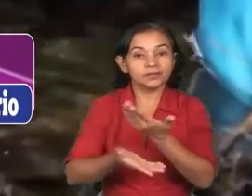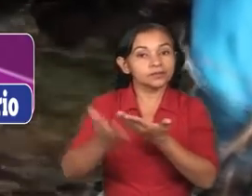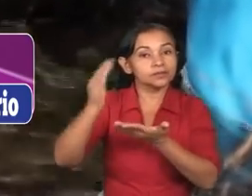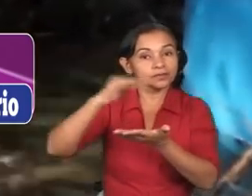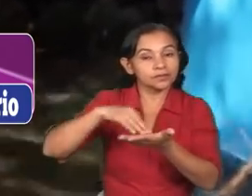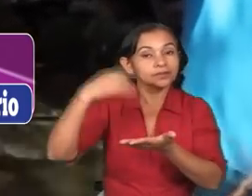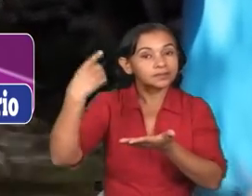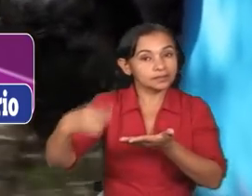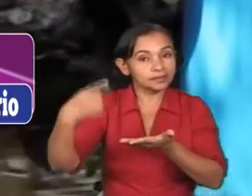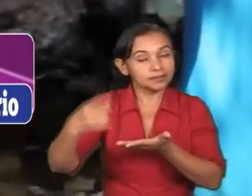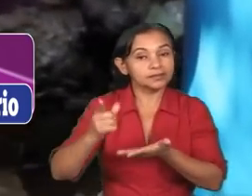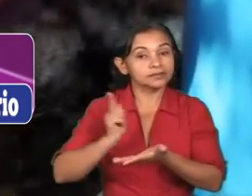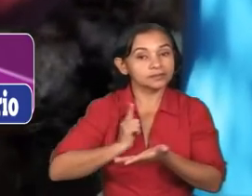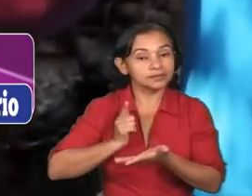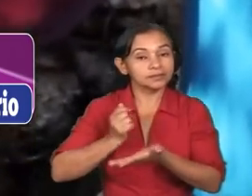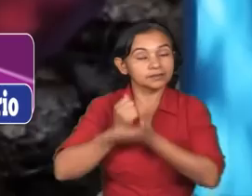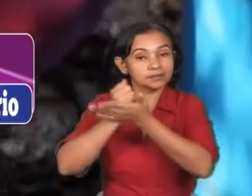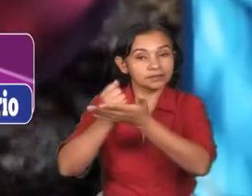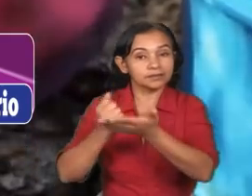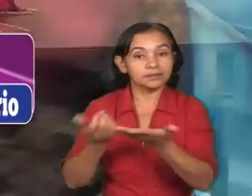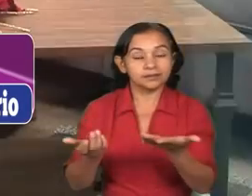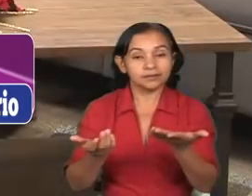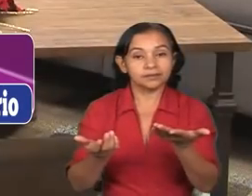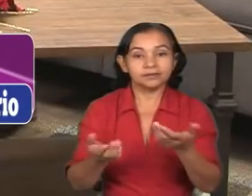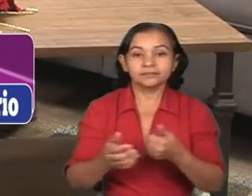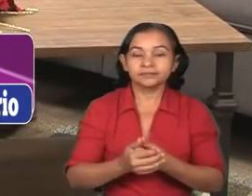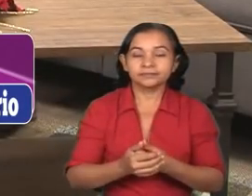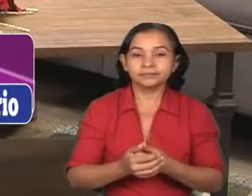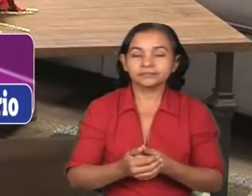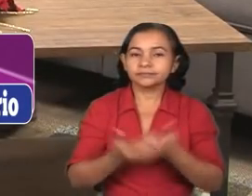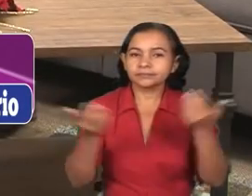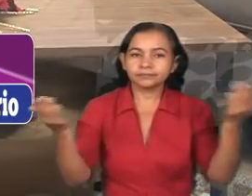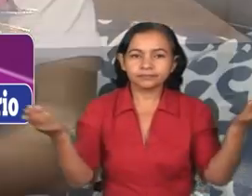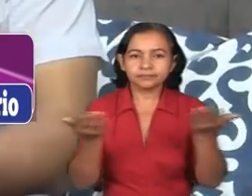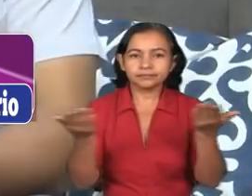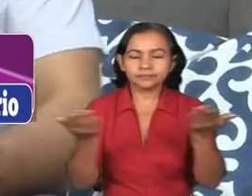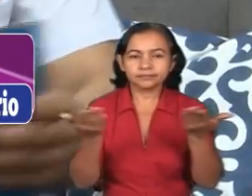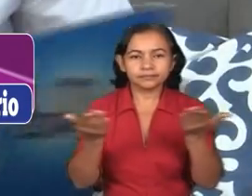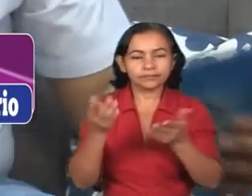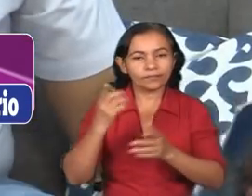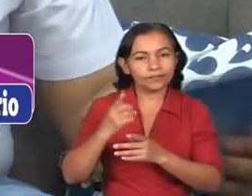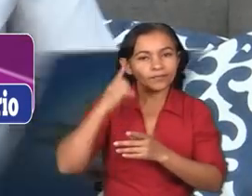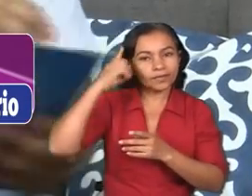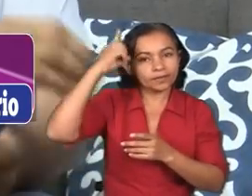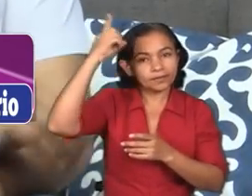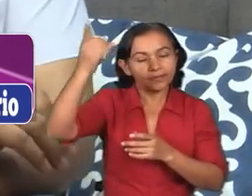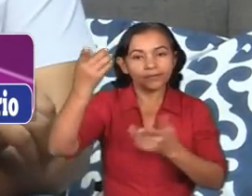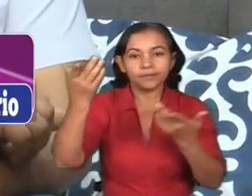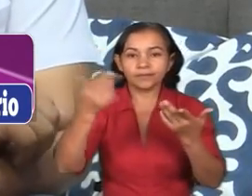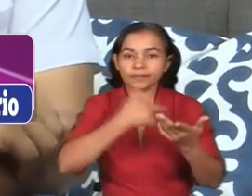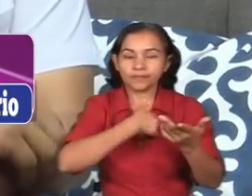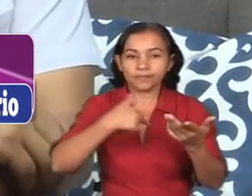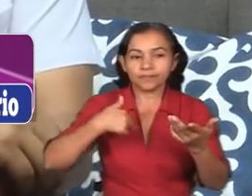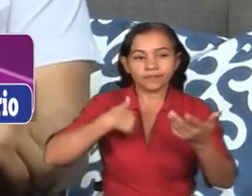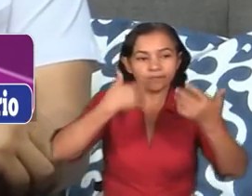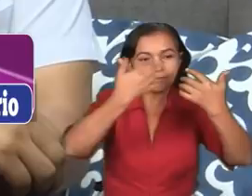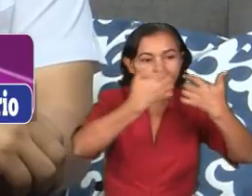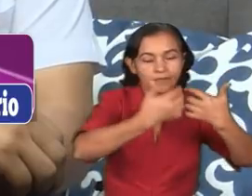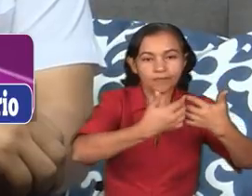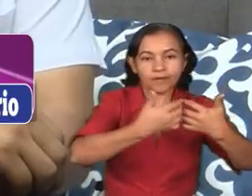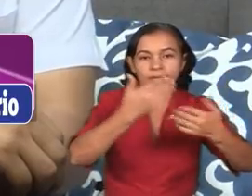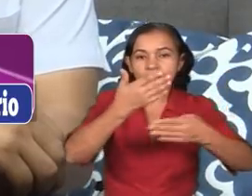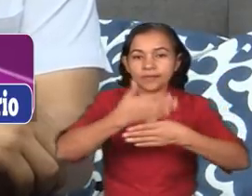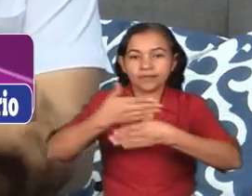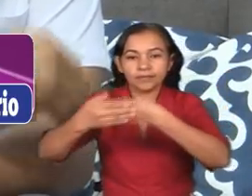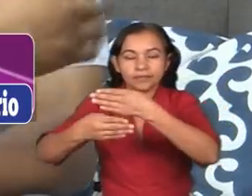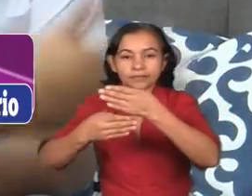de derechos. Compañero Ervin, ¿cómo se avanza? Bueno, encontramos en calamidad la infraestructura,